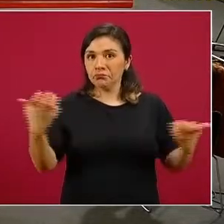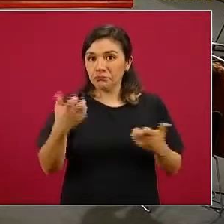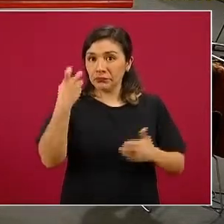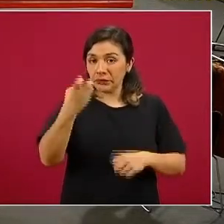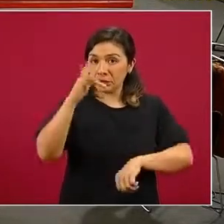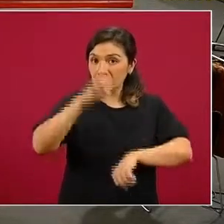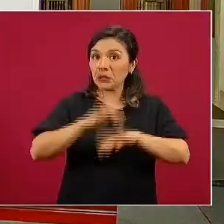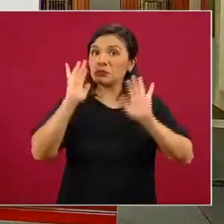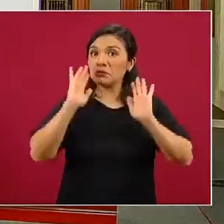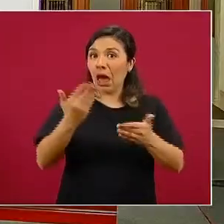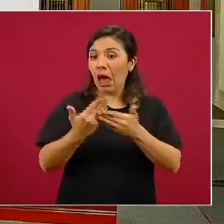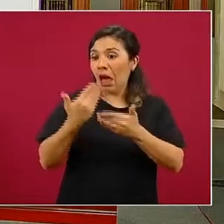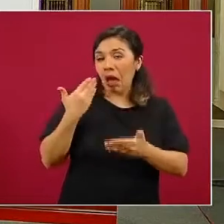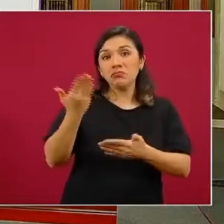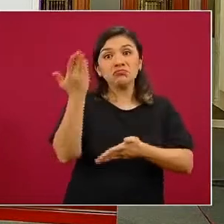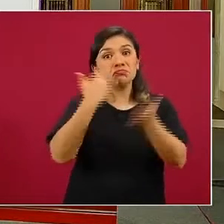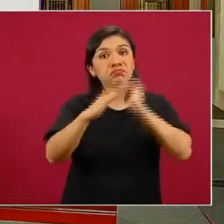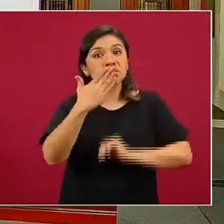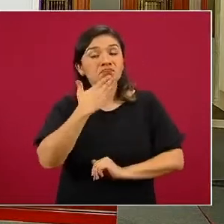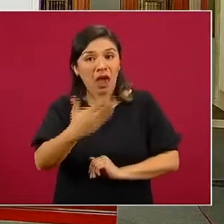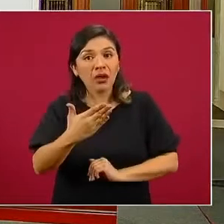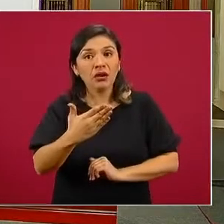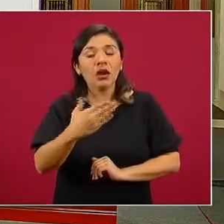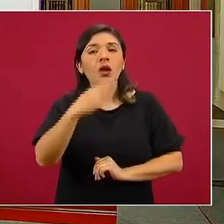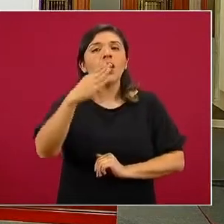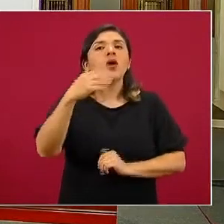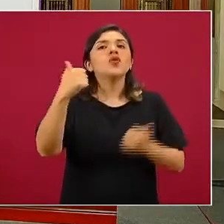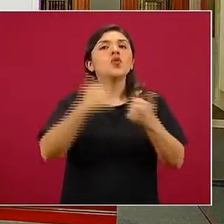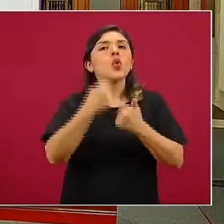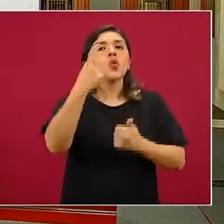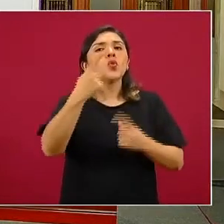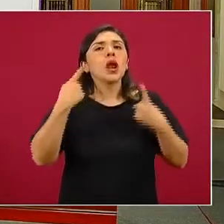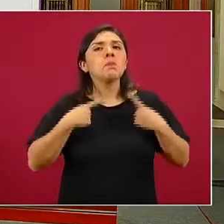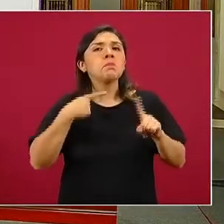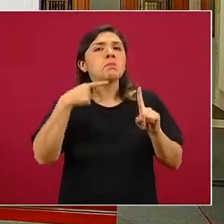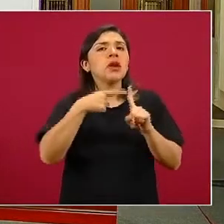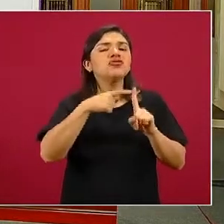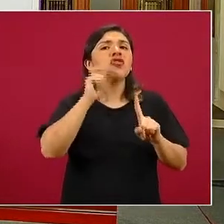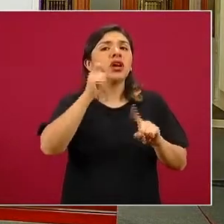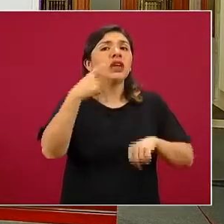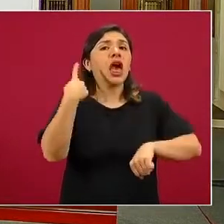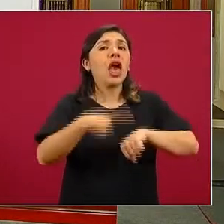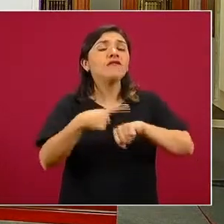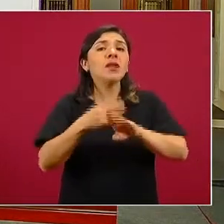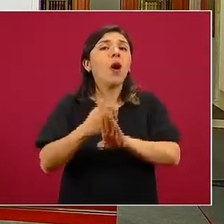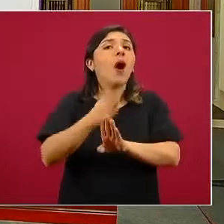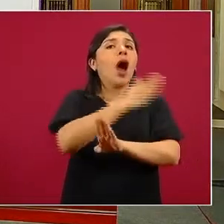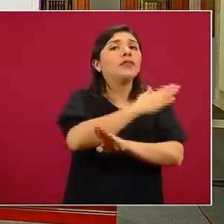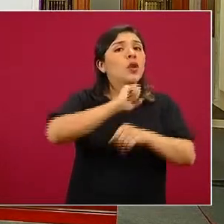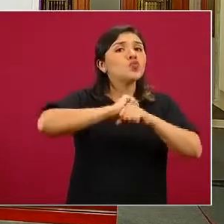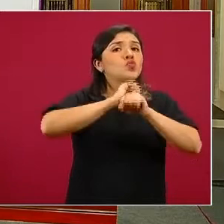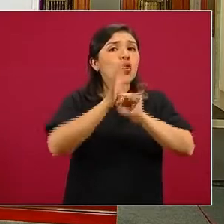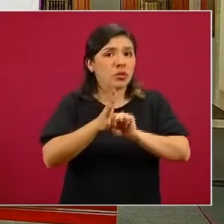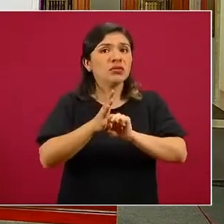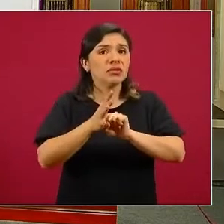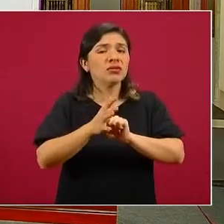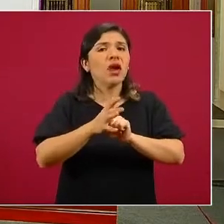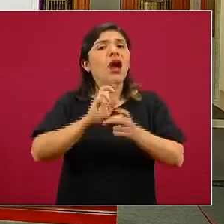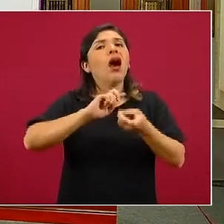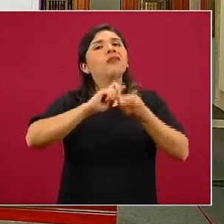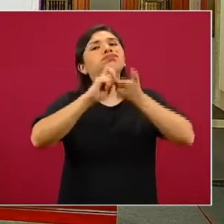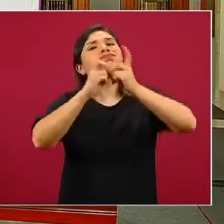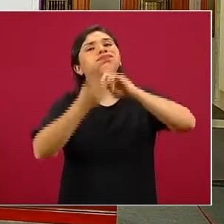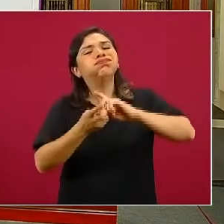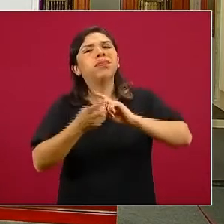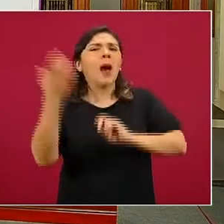con éxito un trasplante en un receptor que padeció la enfermedad y como secuela pues quedó con